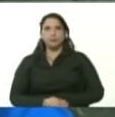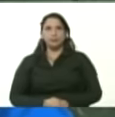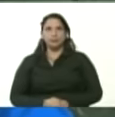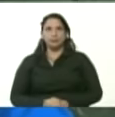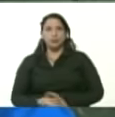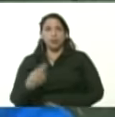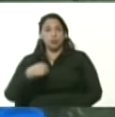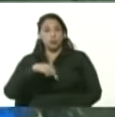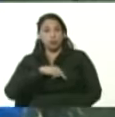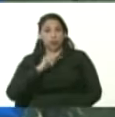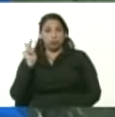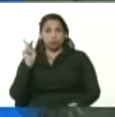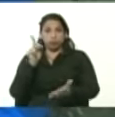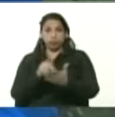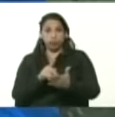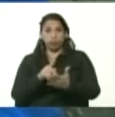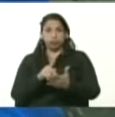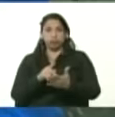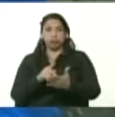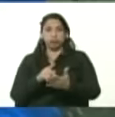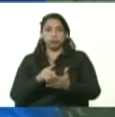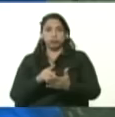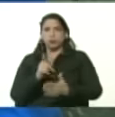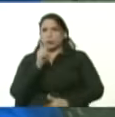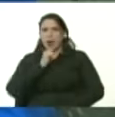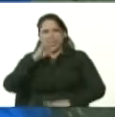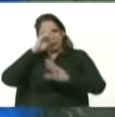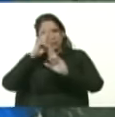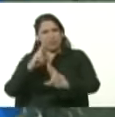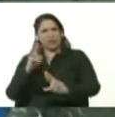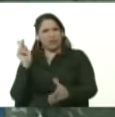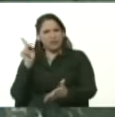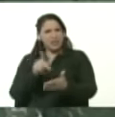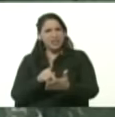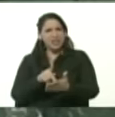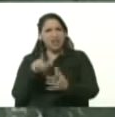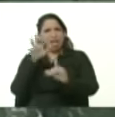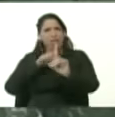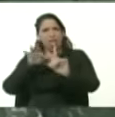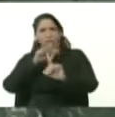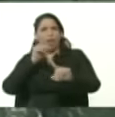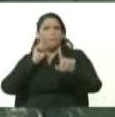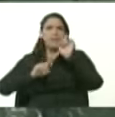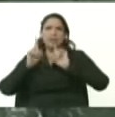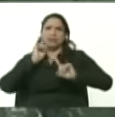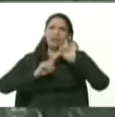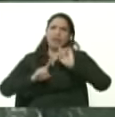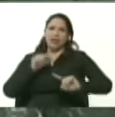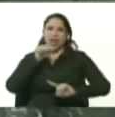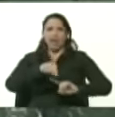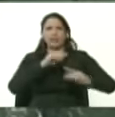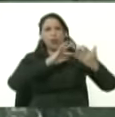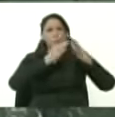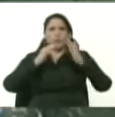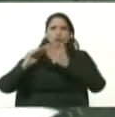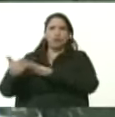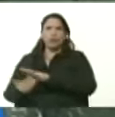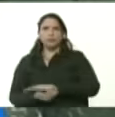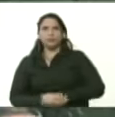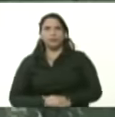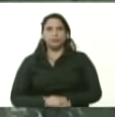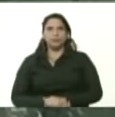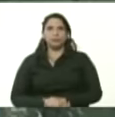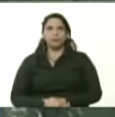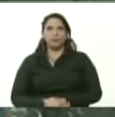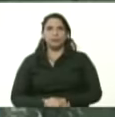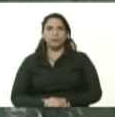Hemos llegado a tal nivel de irrespeto de venir a mentir a esta comunidad.